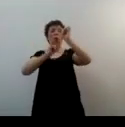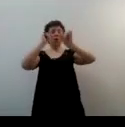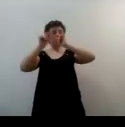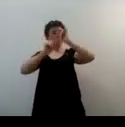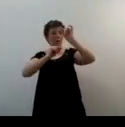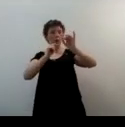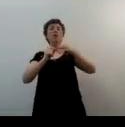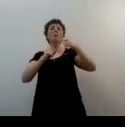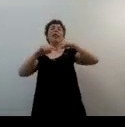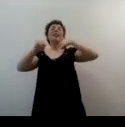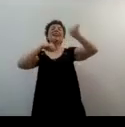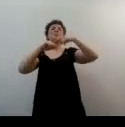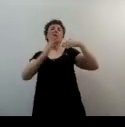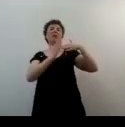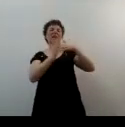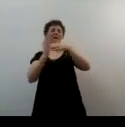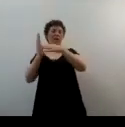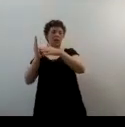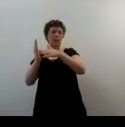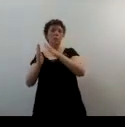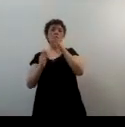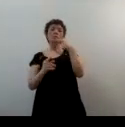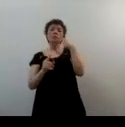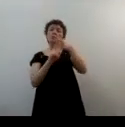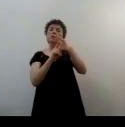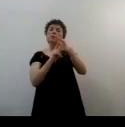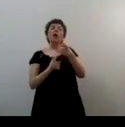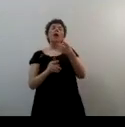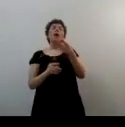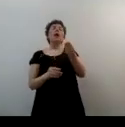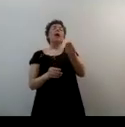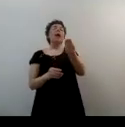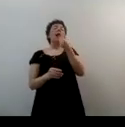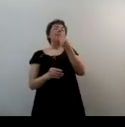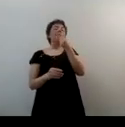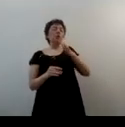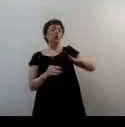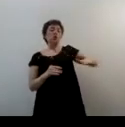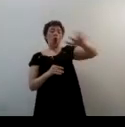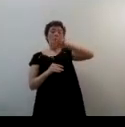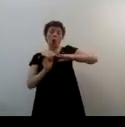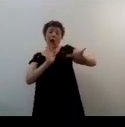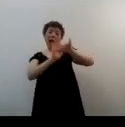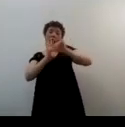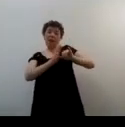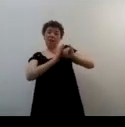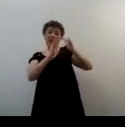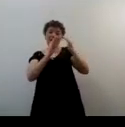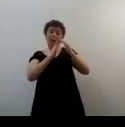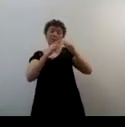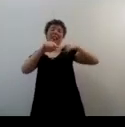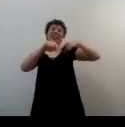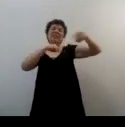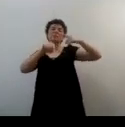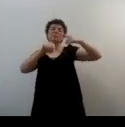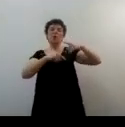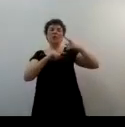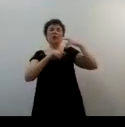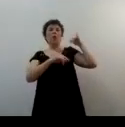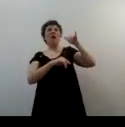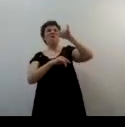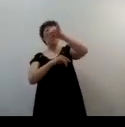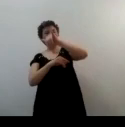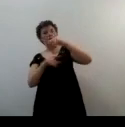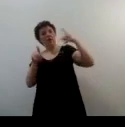eso insistimos mucho en el consumo de alimentos de origen local. O sea, que cuanto menos haya transporte, de barco, de avión, mejor, menor